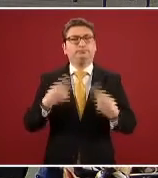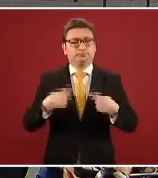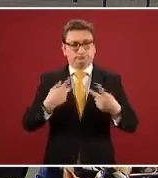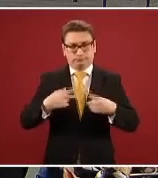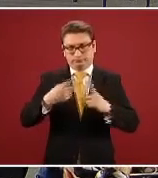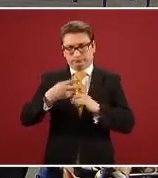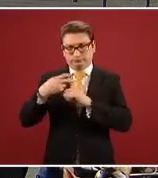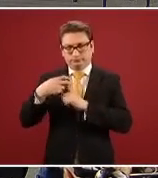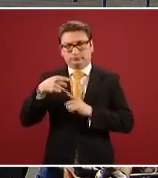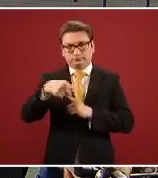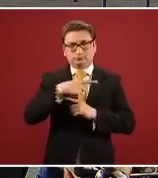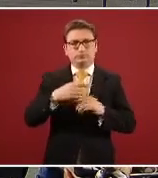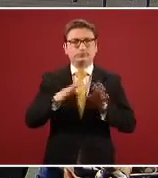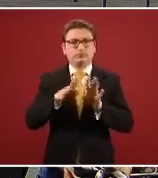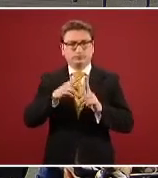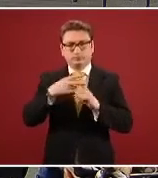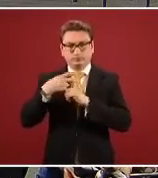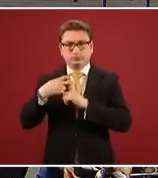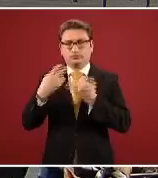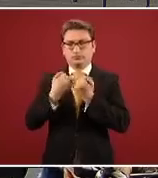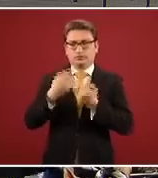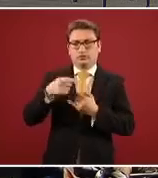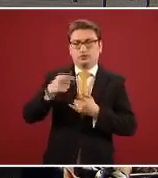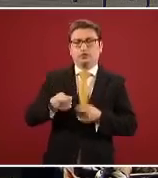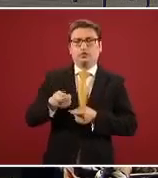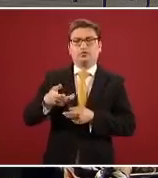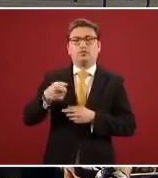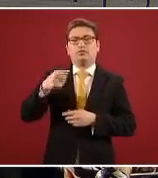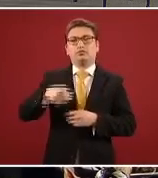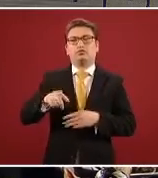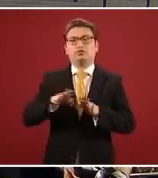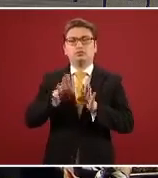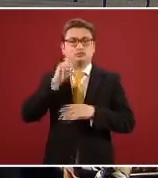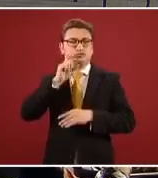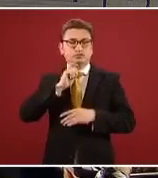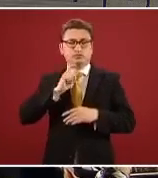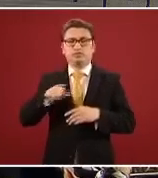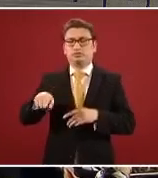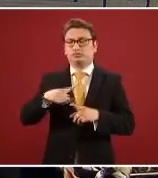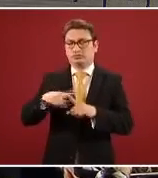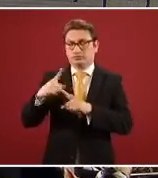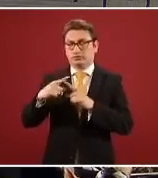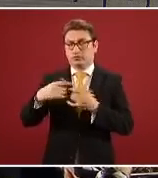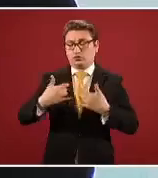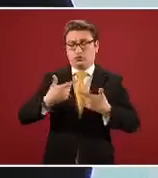en la modalidad de explotación sexual. Se trataba de un grupo de jóvenes